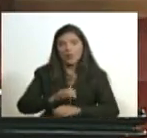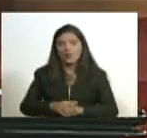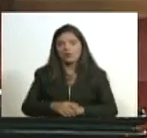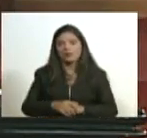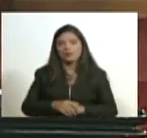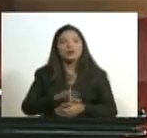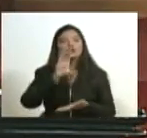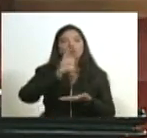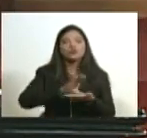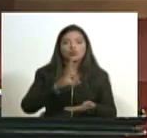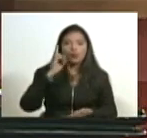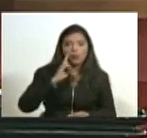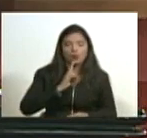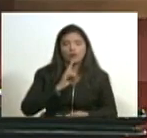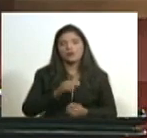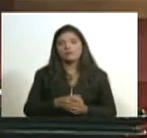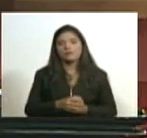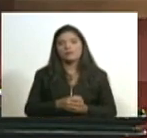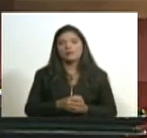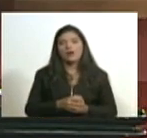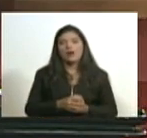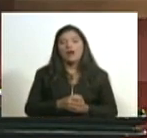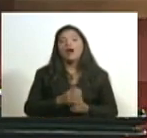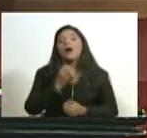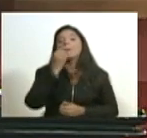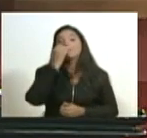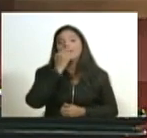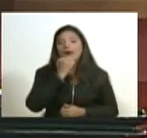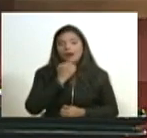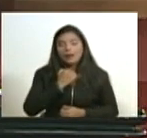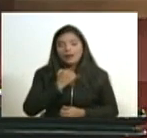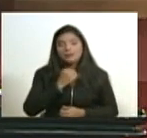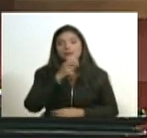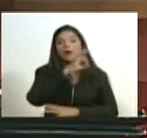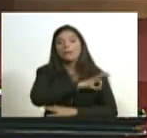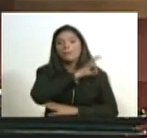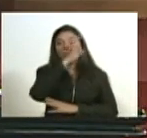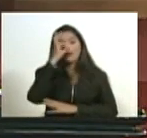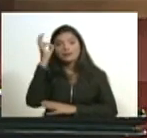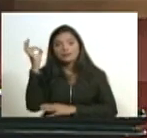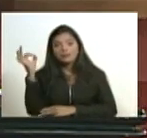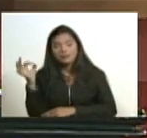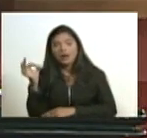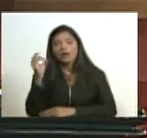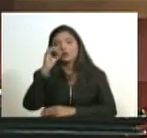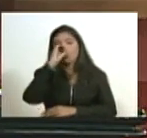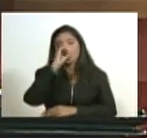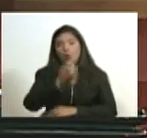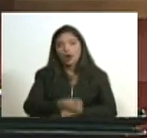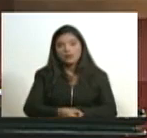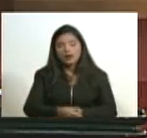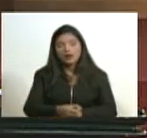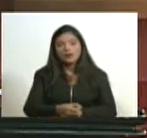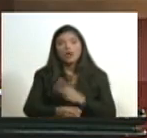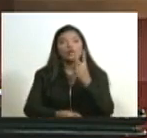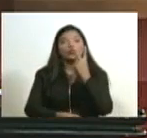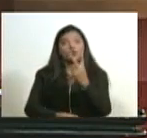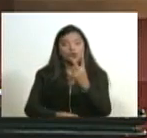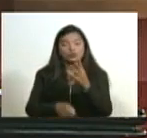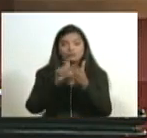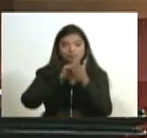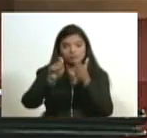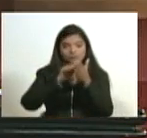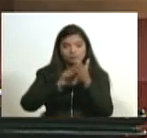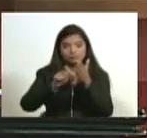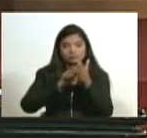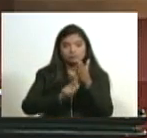Ciudad Bolívar, Valencia, Barquisimeto, Guanare, dos constituyentes.